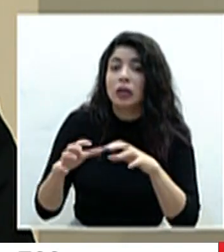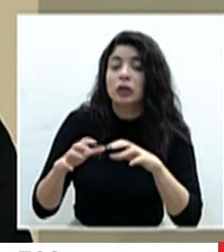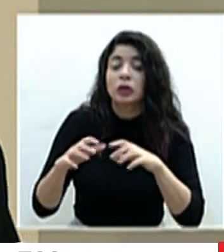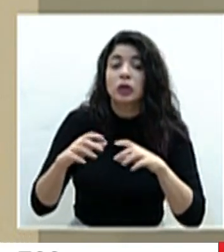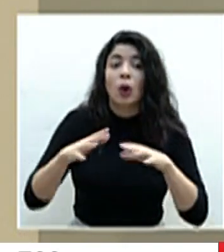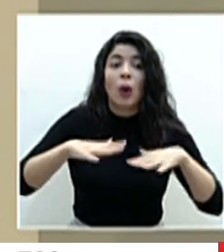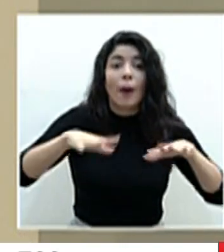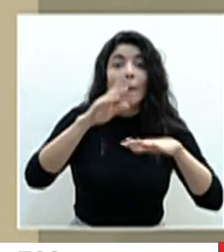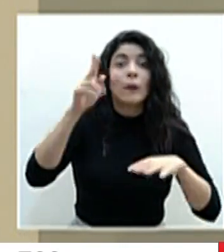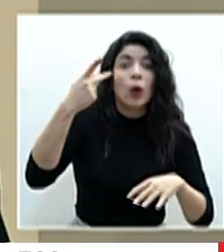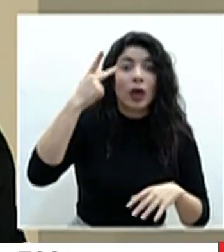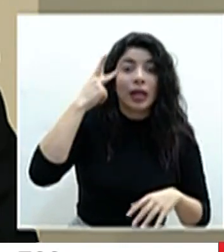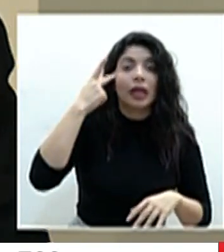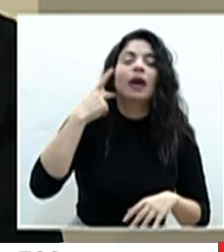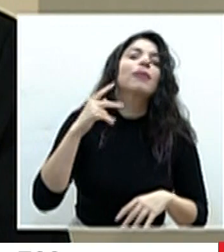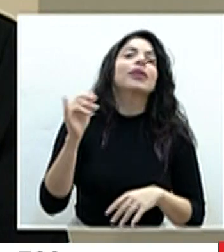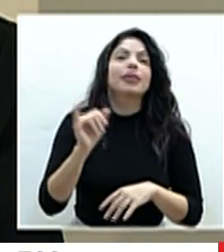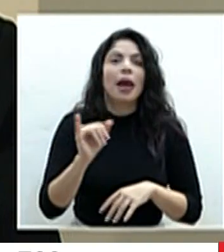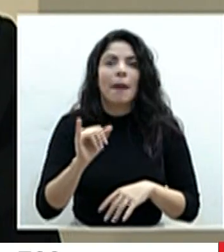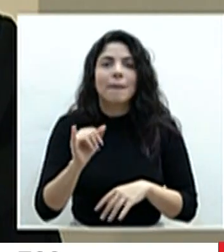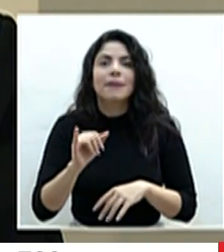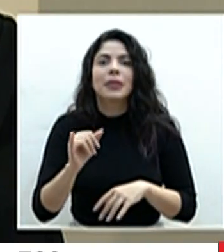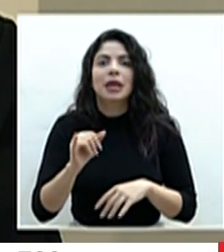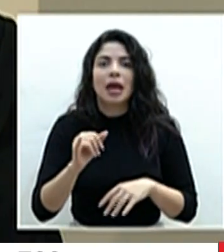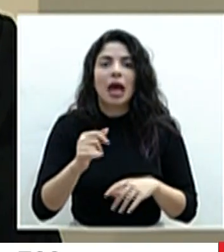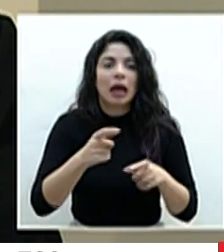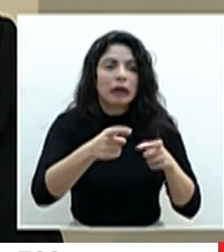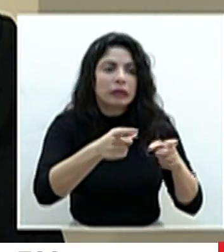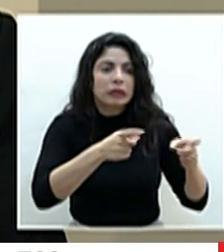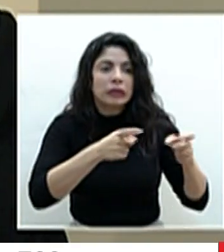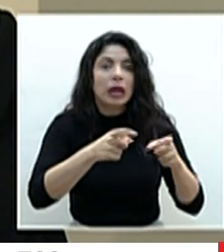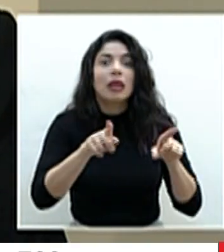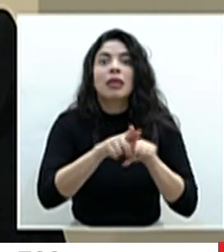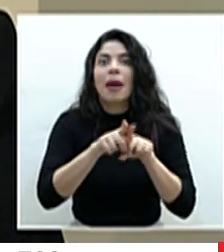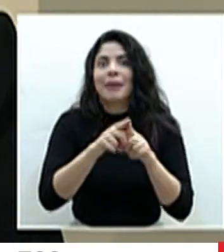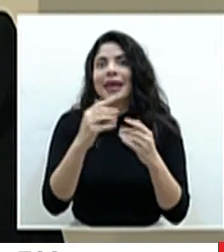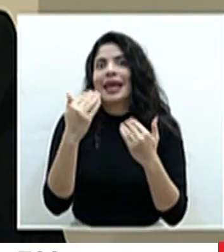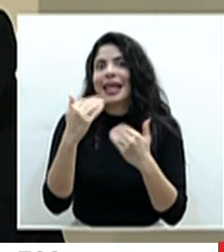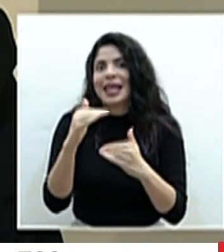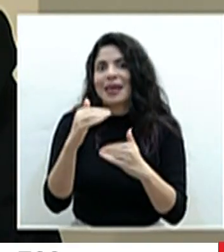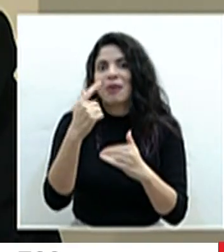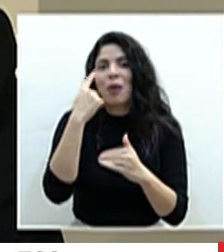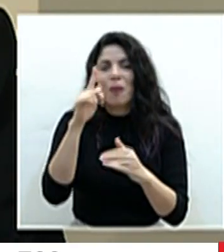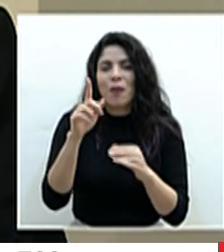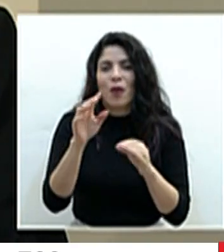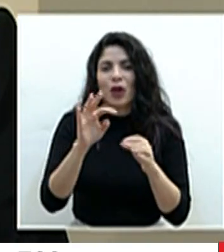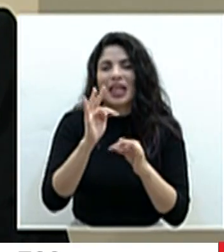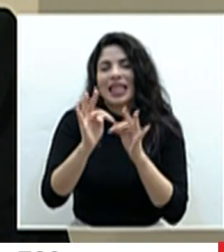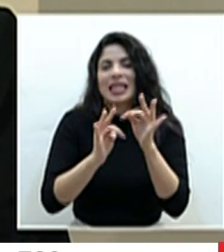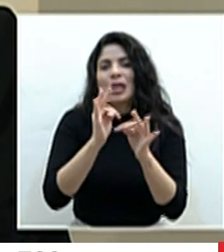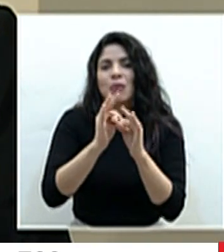político, también nuestro margen limitado por esa aritmética del poder,